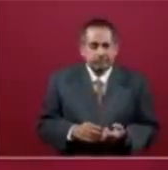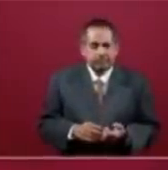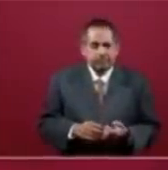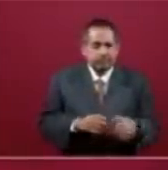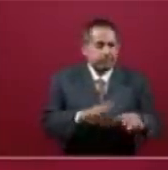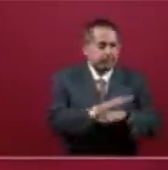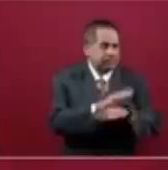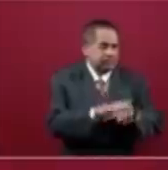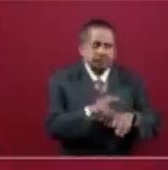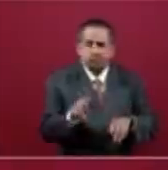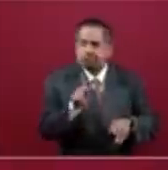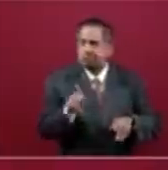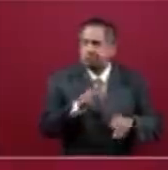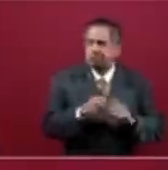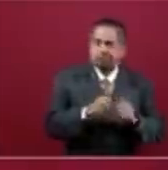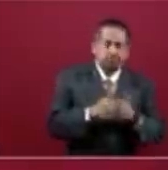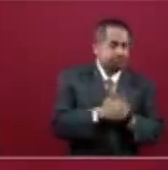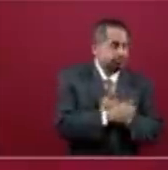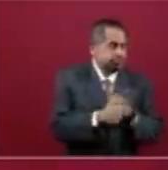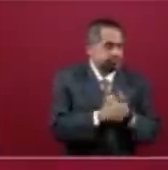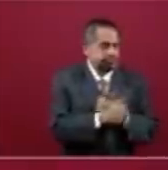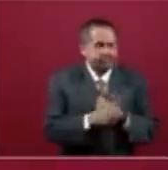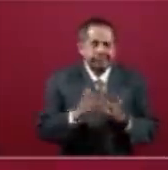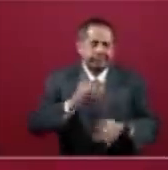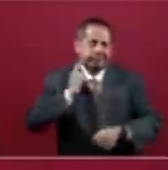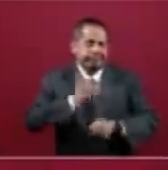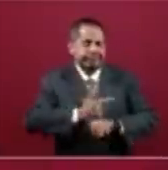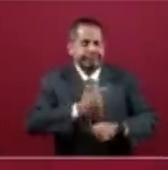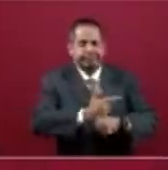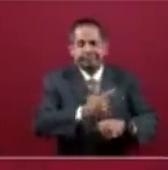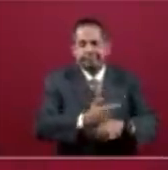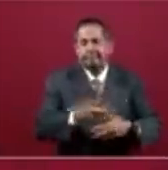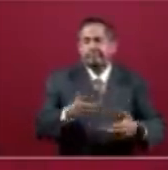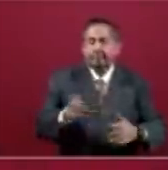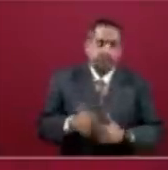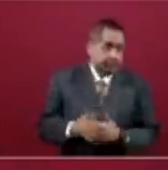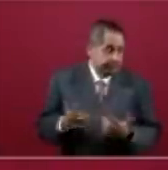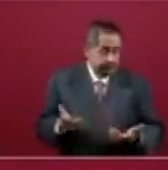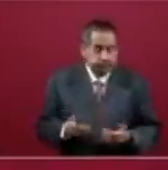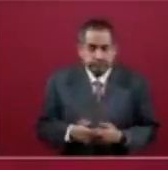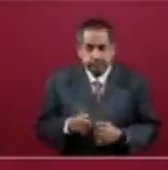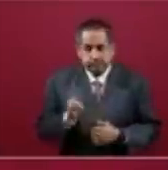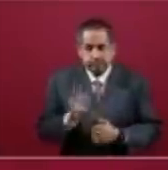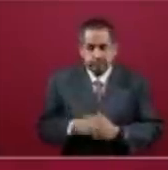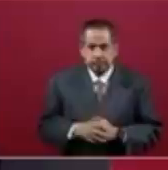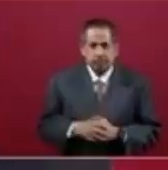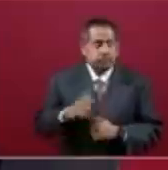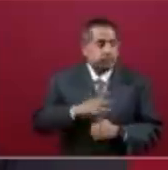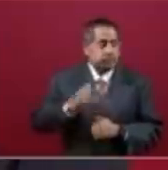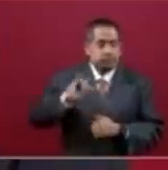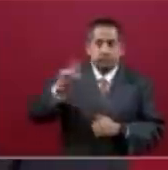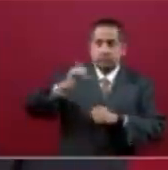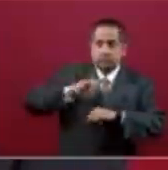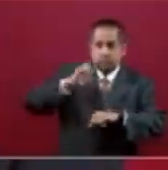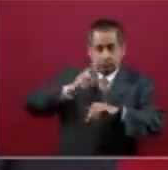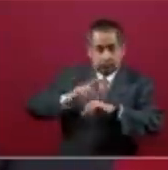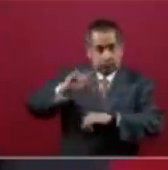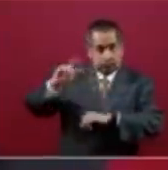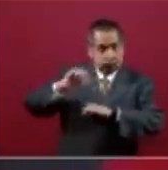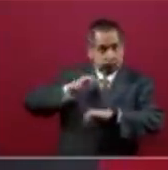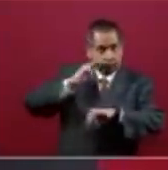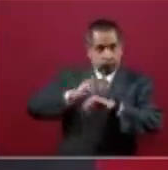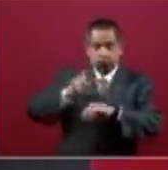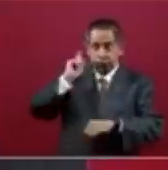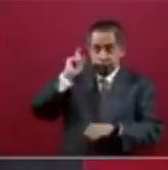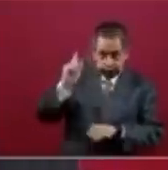trataran de simular, pues se sabe. Pero de todas maneras, hay una autoridad